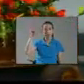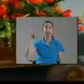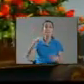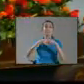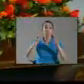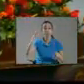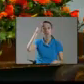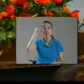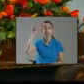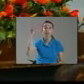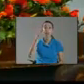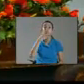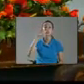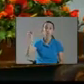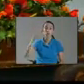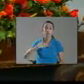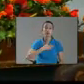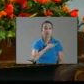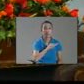Dios!